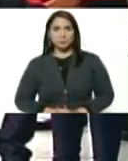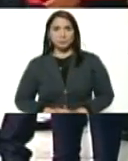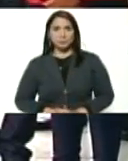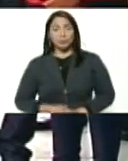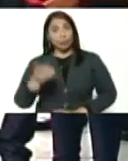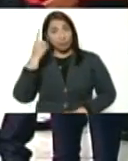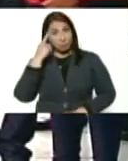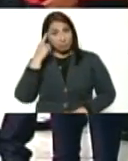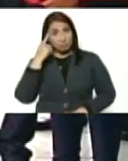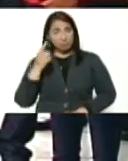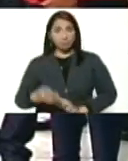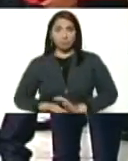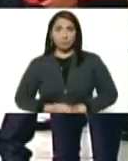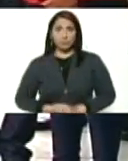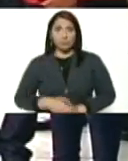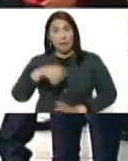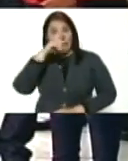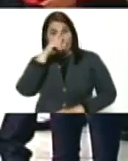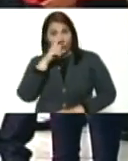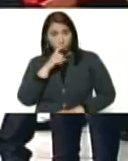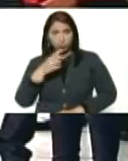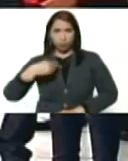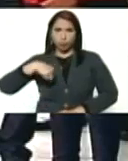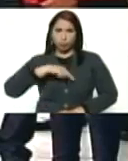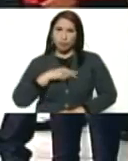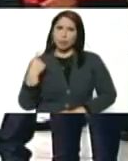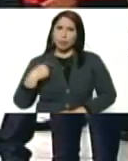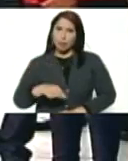que este año nosotros tenemos